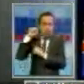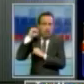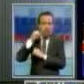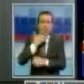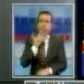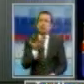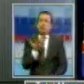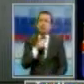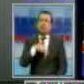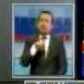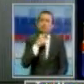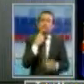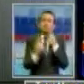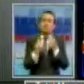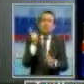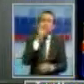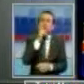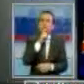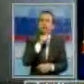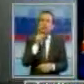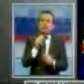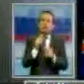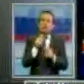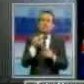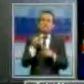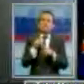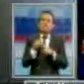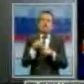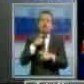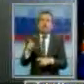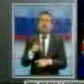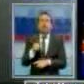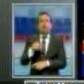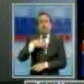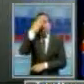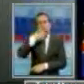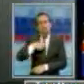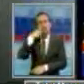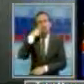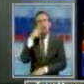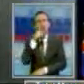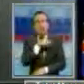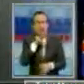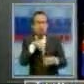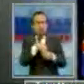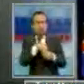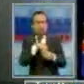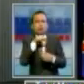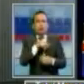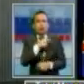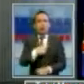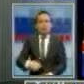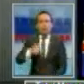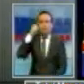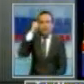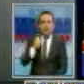por ejemplo, de personas que apoyaron la violación de derechos humanos que están hoy día en el gobierno del presidente Piñera? ¿Cómo? Eso me parece grave. O sea,